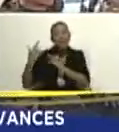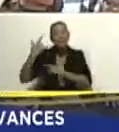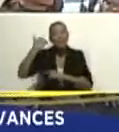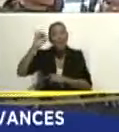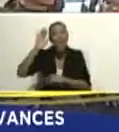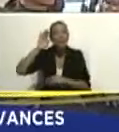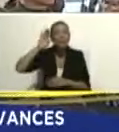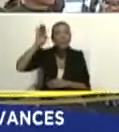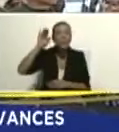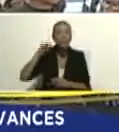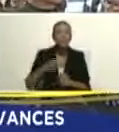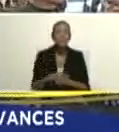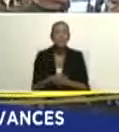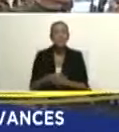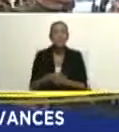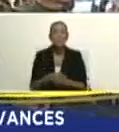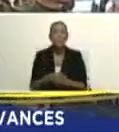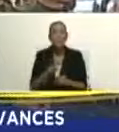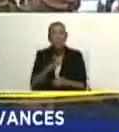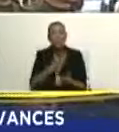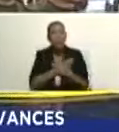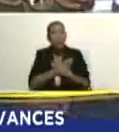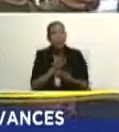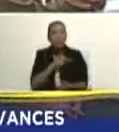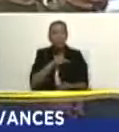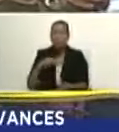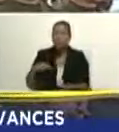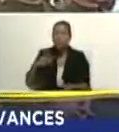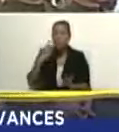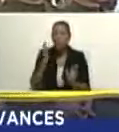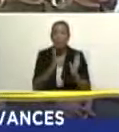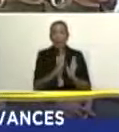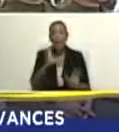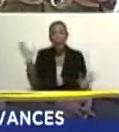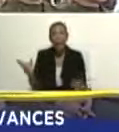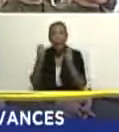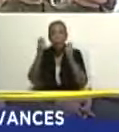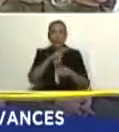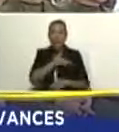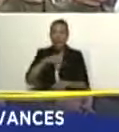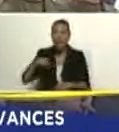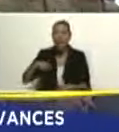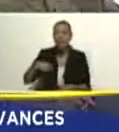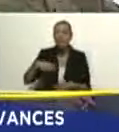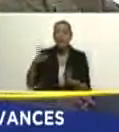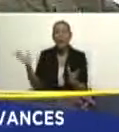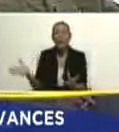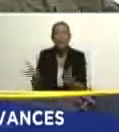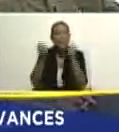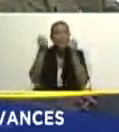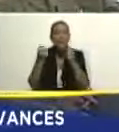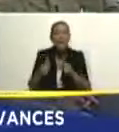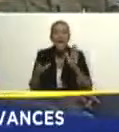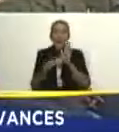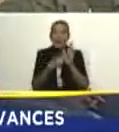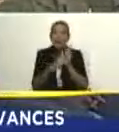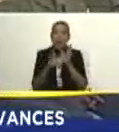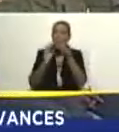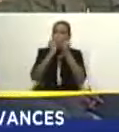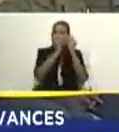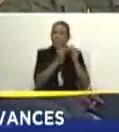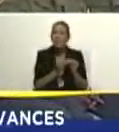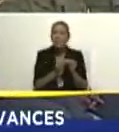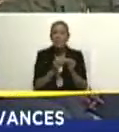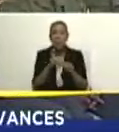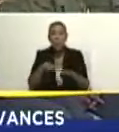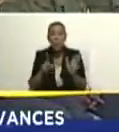señor presidente. Y como estamos nosotros en el marco del rescate de lo nuestro, hemos rescatado el Liceo Pérez Bonalde. El